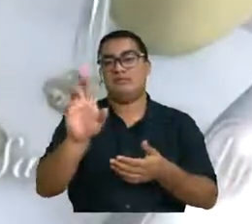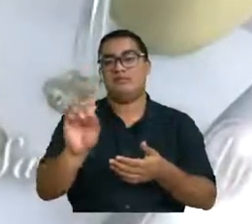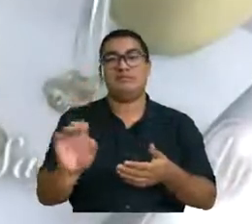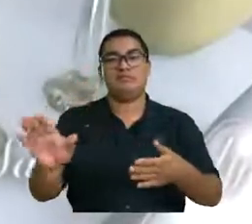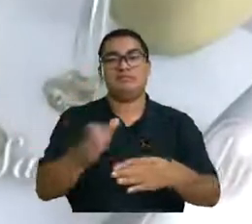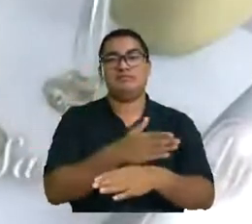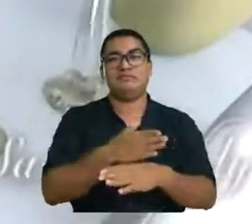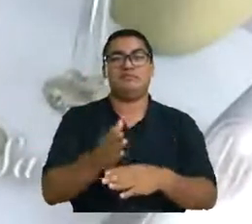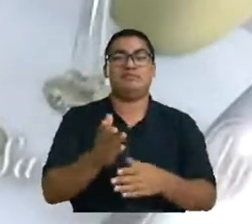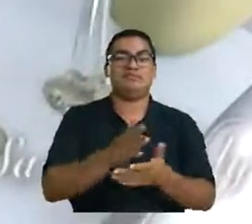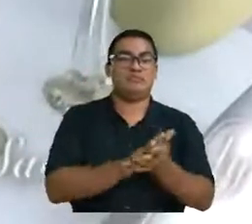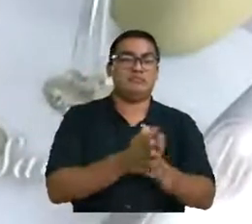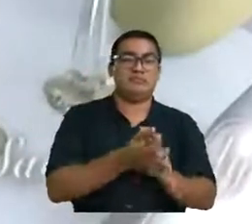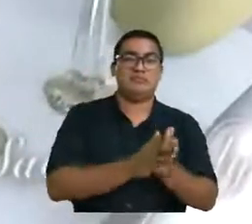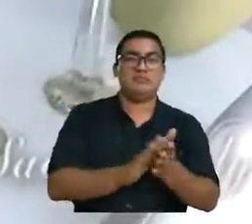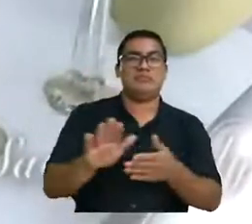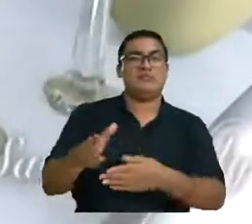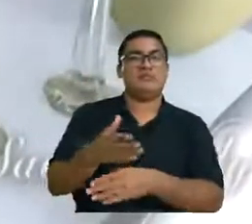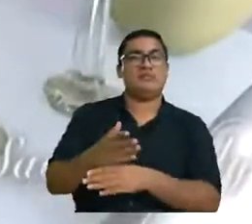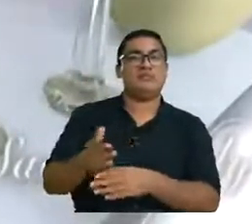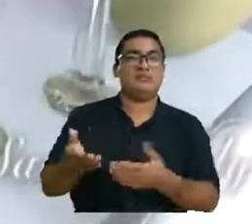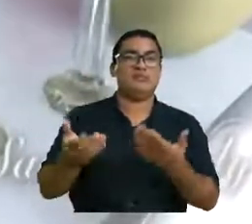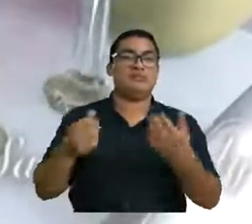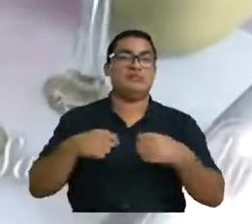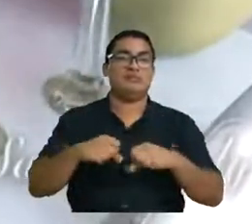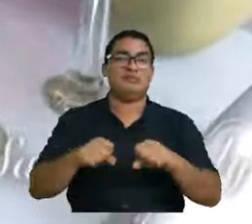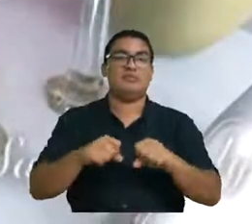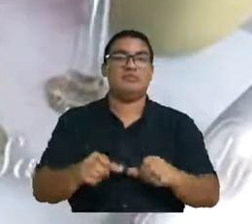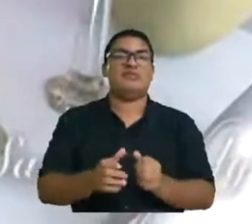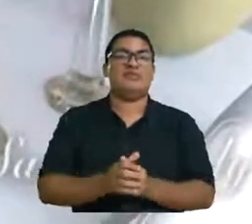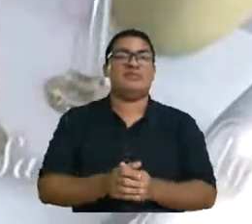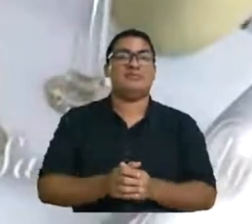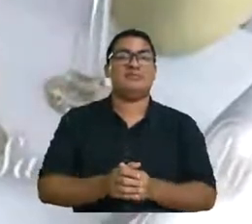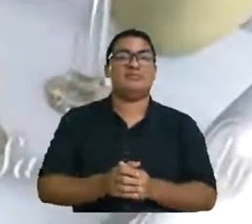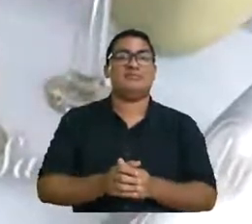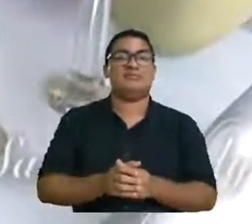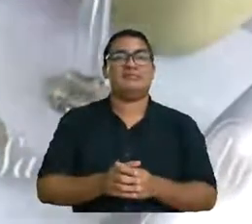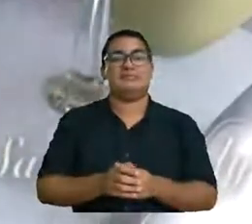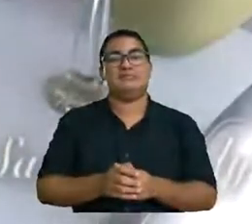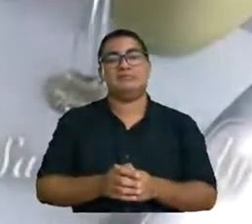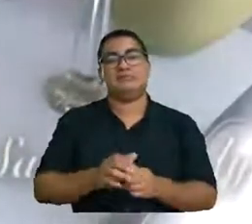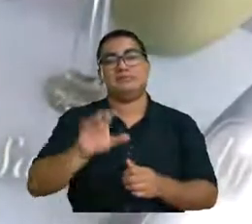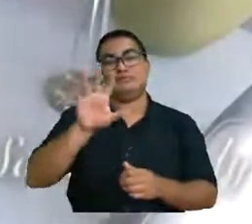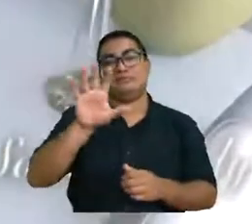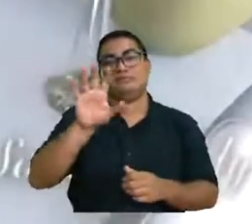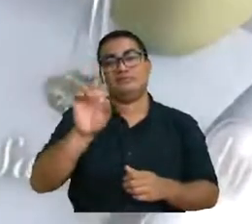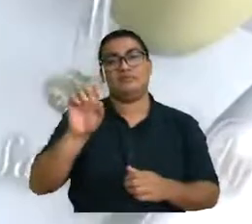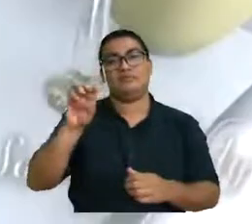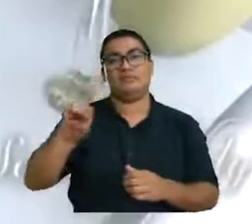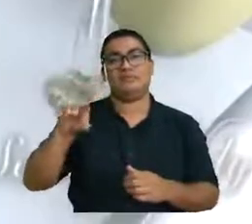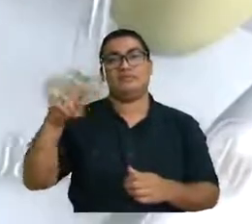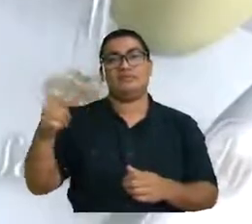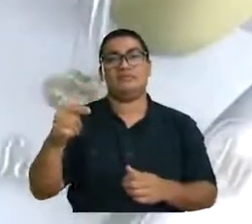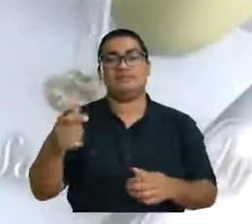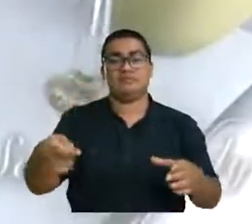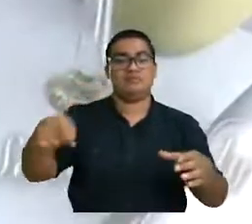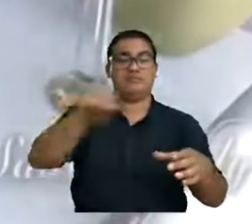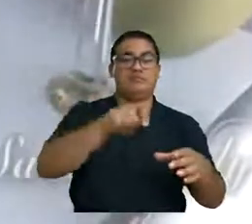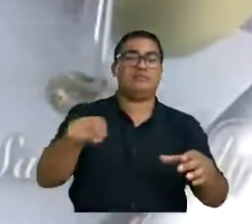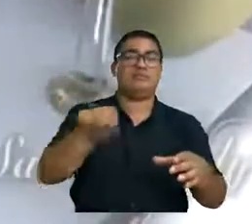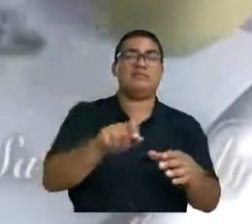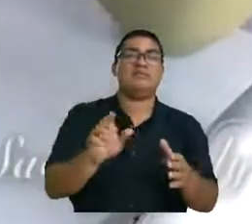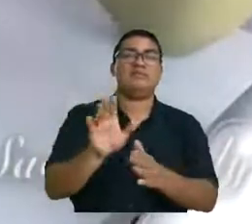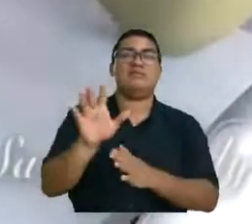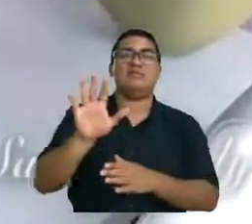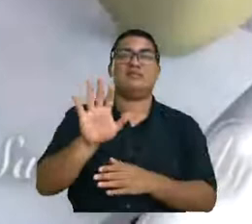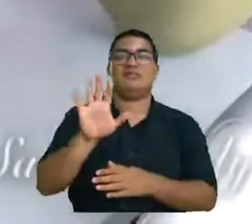de la limpieza de manos, a la concentración de que nosotros tengamos. ¿Cuántos serían esos 50 ml convertidos en